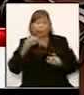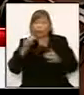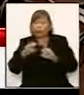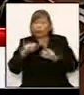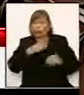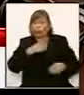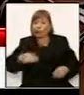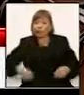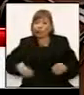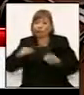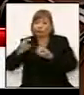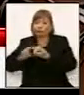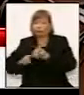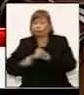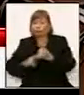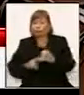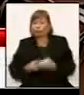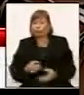como la de ustedes,